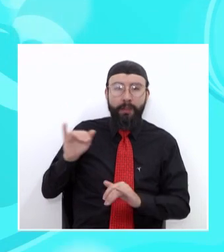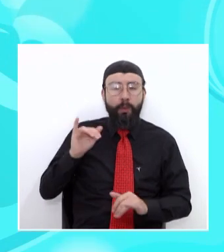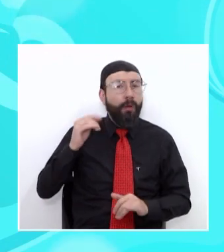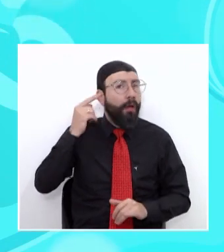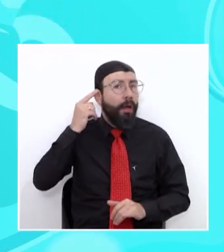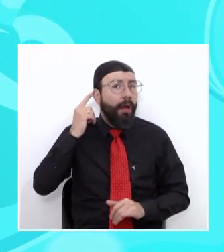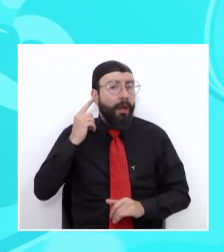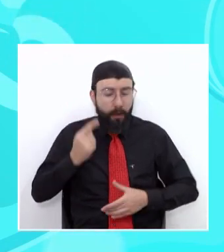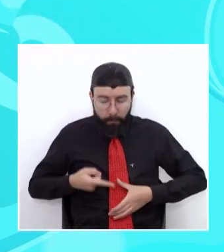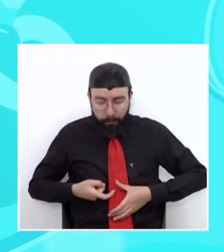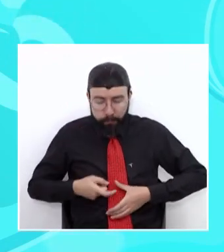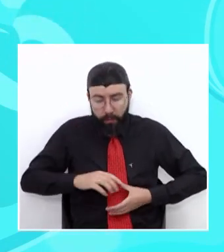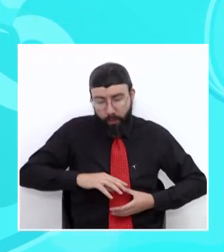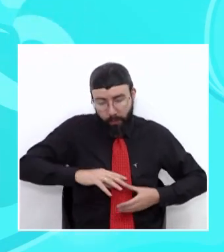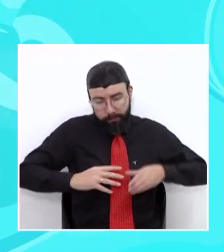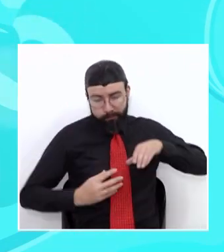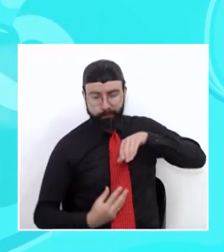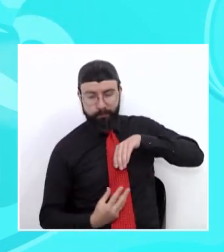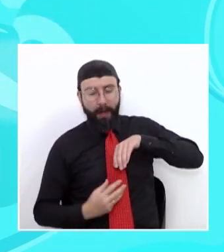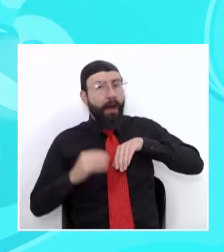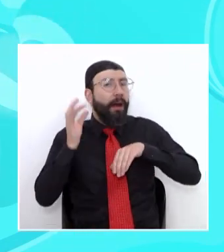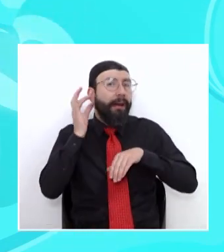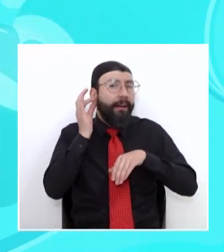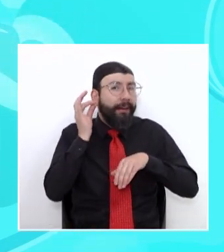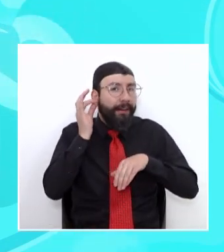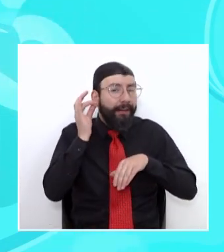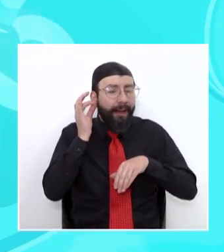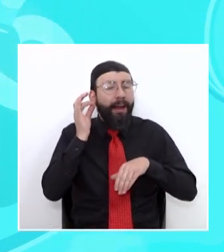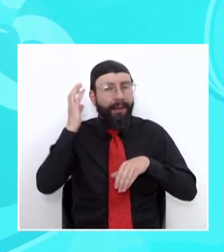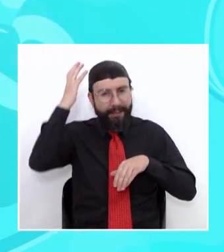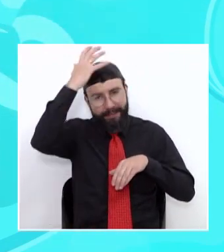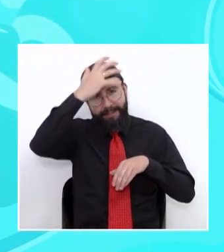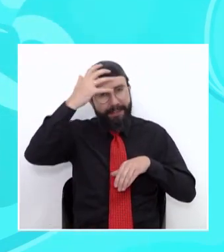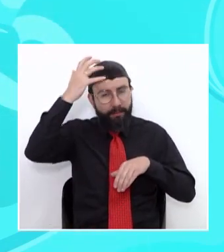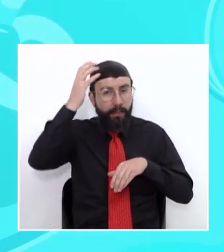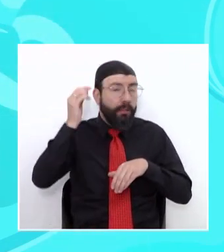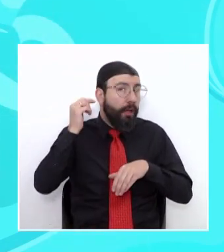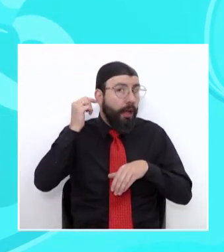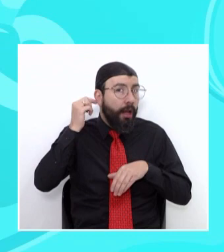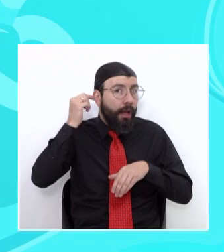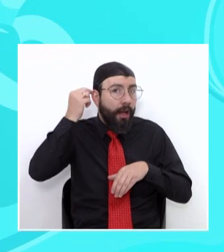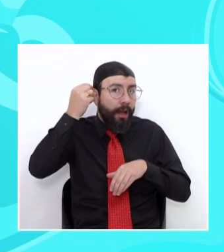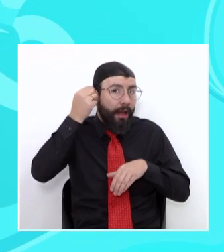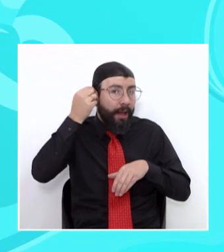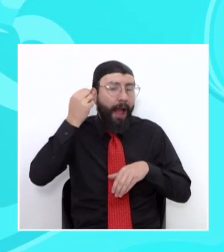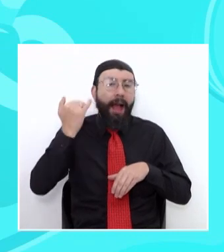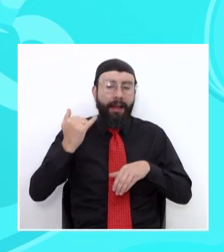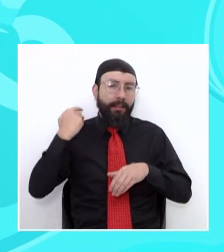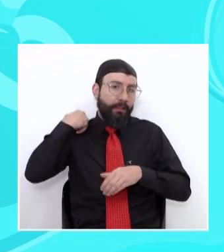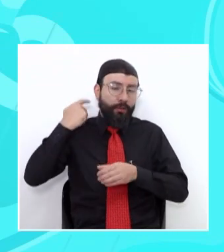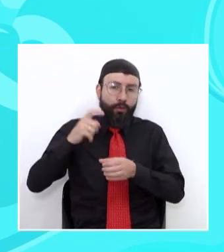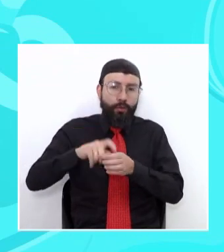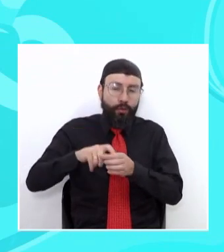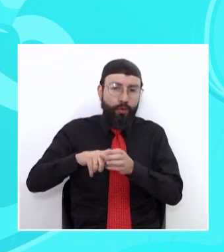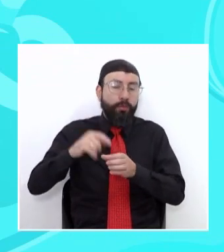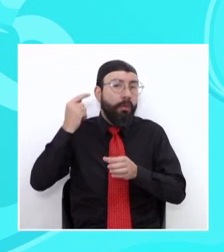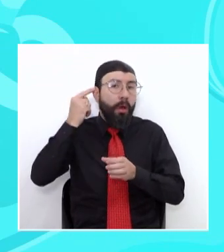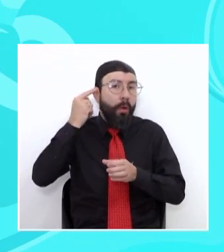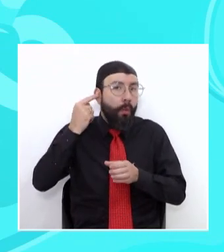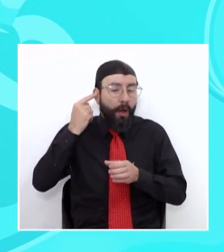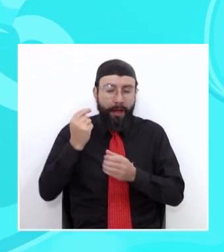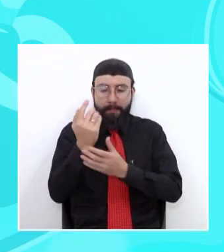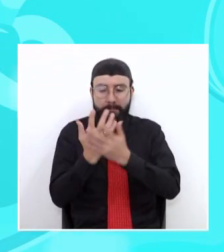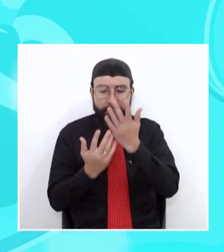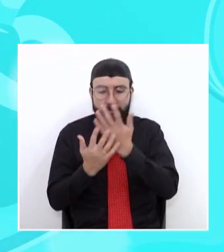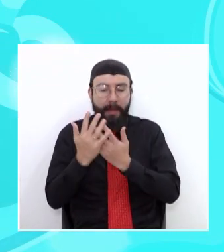invertido, entonces aquí vamos a encontrar la cabecita, aquí vamos a encontrar parte de la columna, aquí los miembros superiores, en la